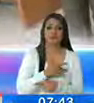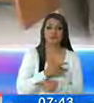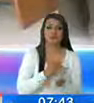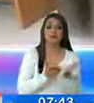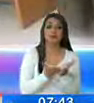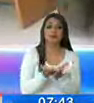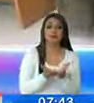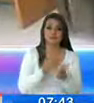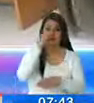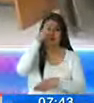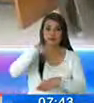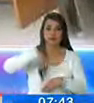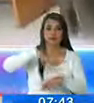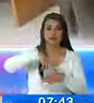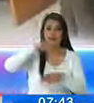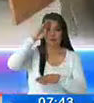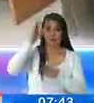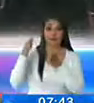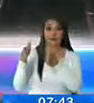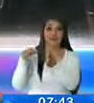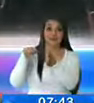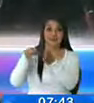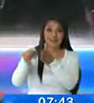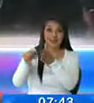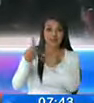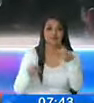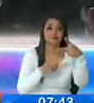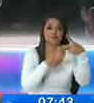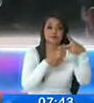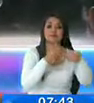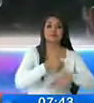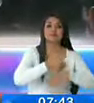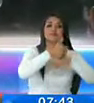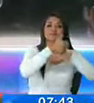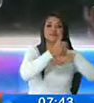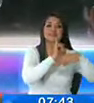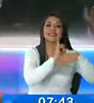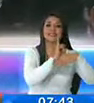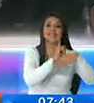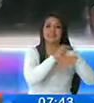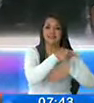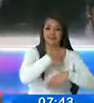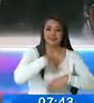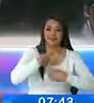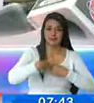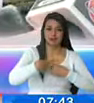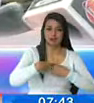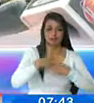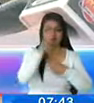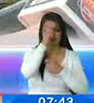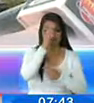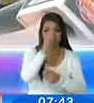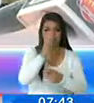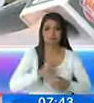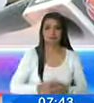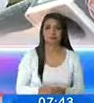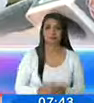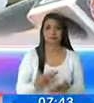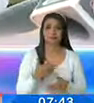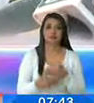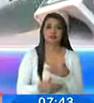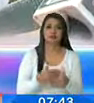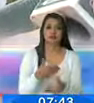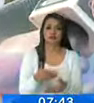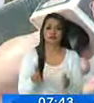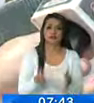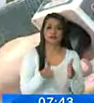Servicio Nacional de Medicina Legal y Ciencias Forenses, junto a la Arquidiócesis de Quito, quisieron hacerles un homenaje. Se realizó ya un proceso de